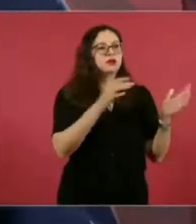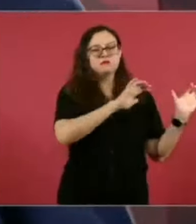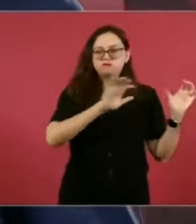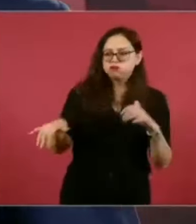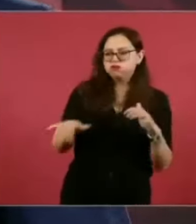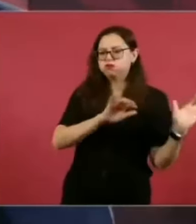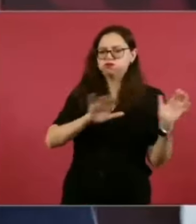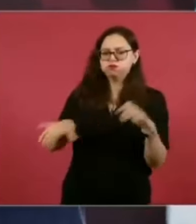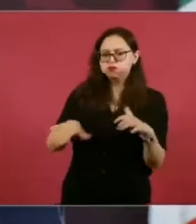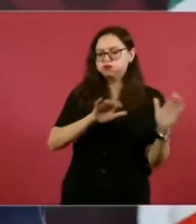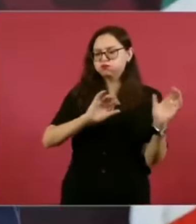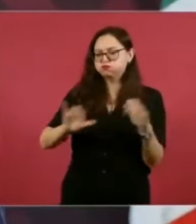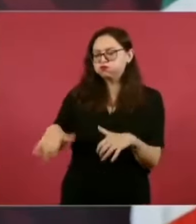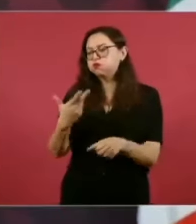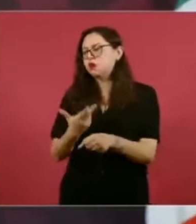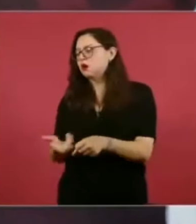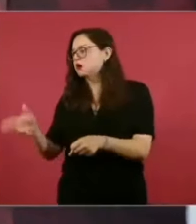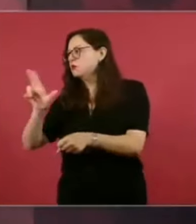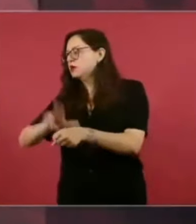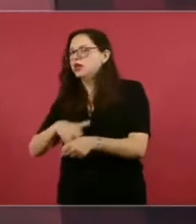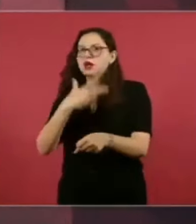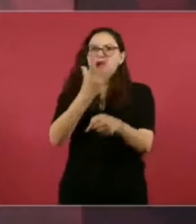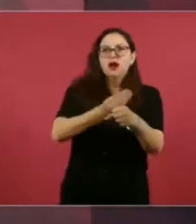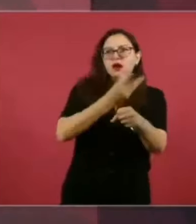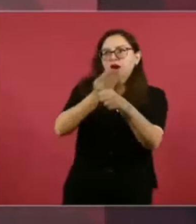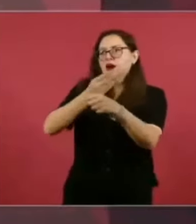equipar centros de salud, hospitales,